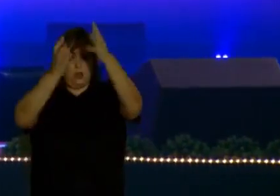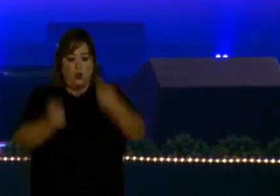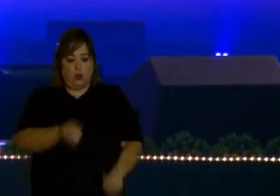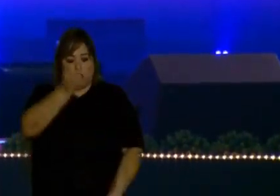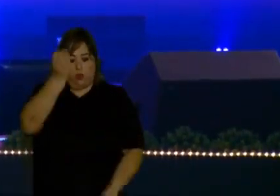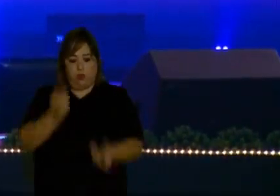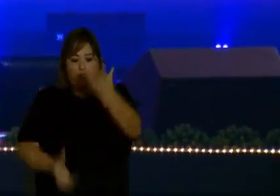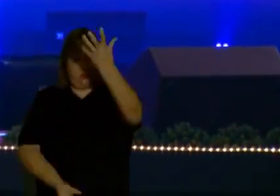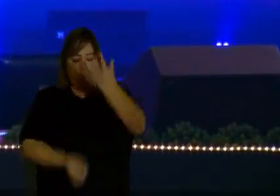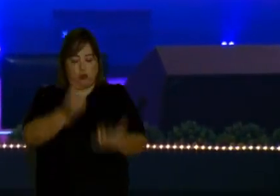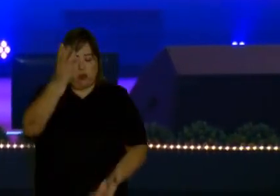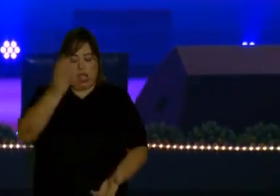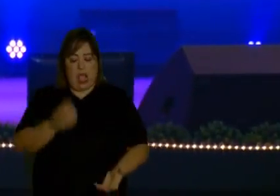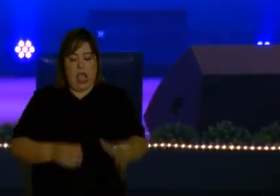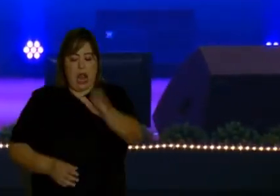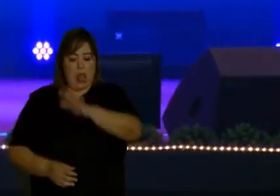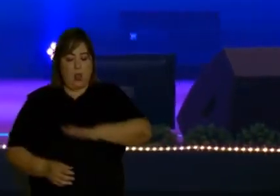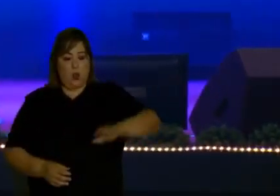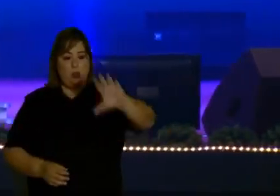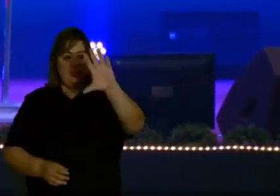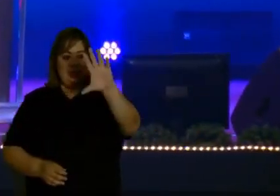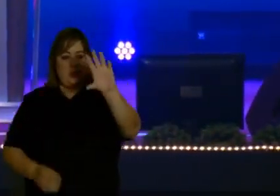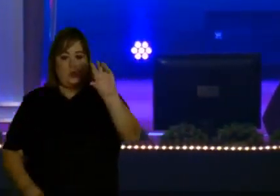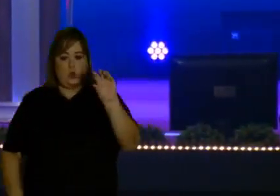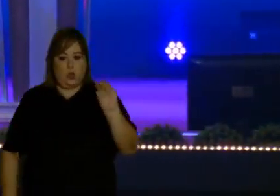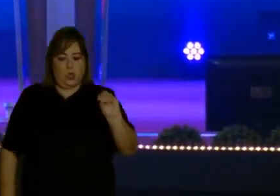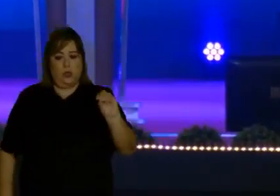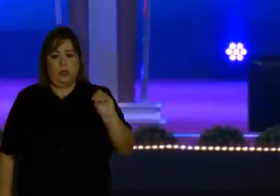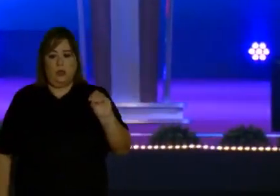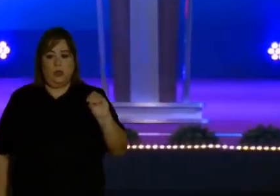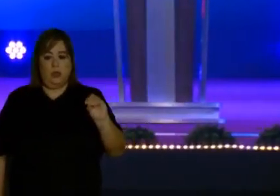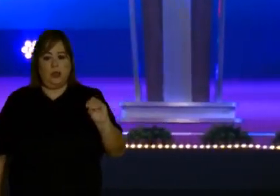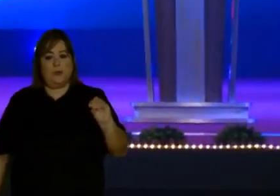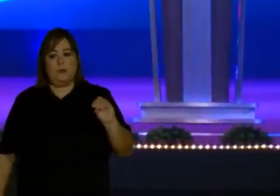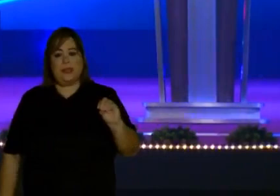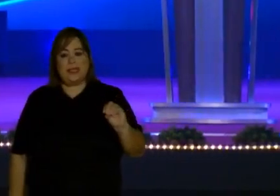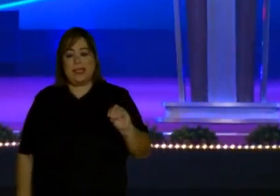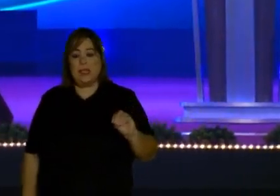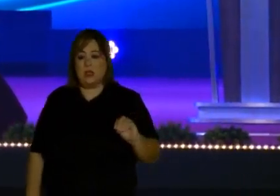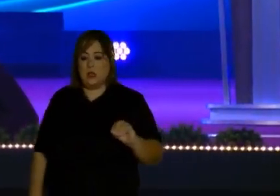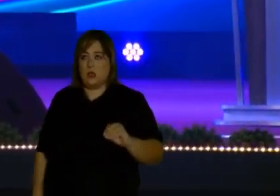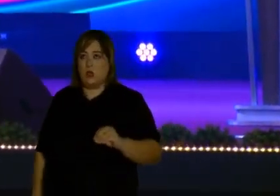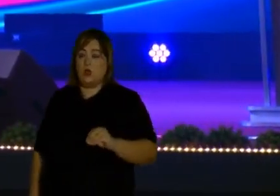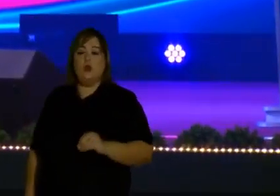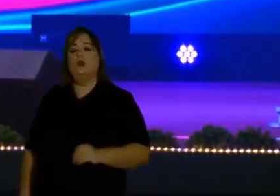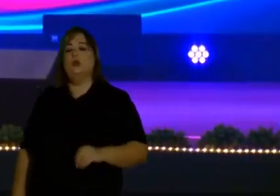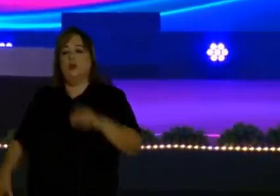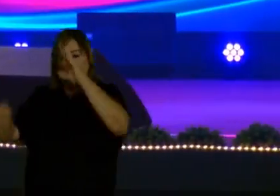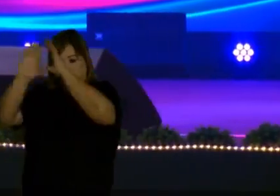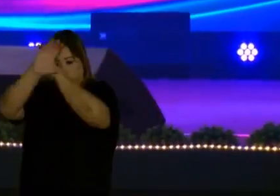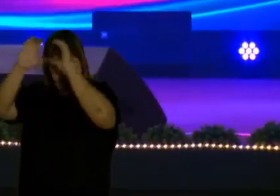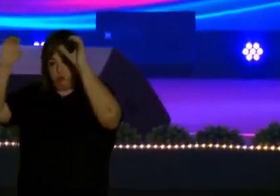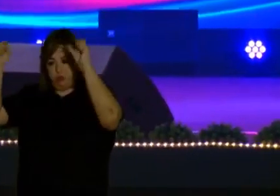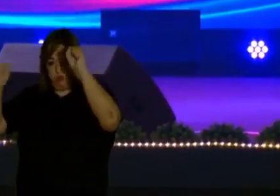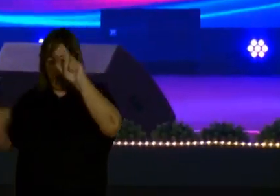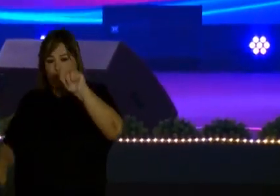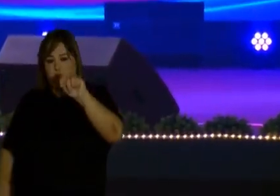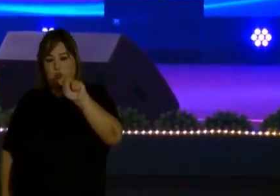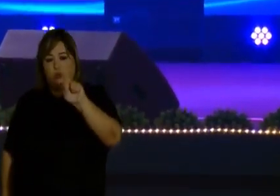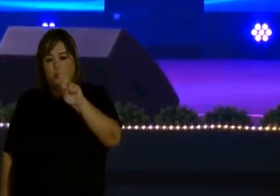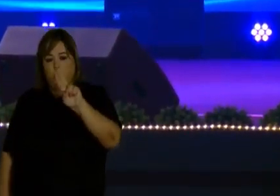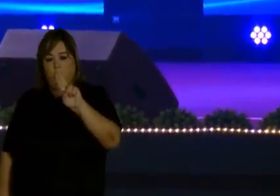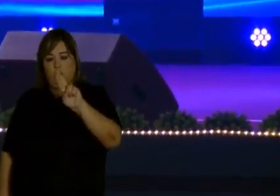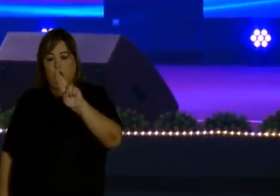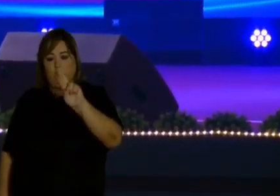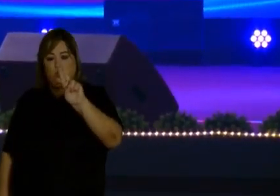¿verdad?, peligrosa. Pero ese día que oramos, el presidente Donald Trump envió la Guardia Nacional, pero